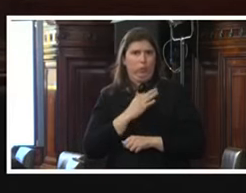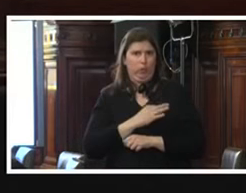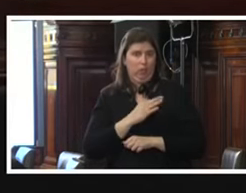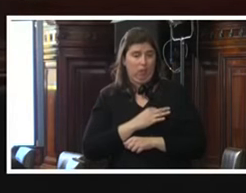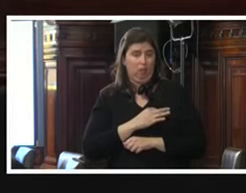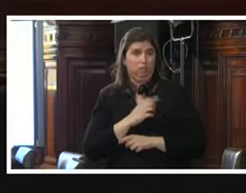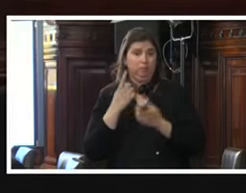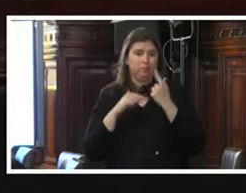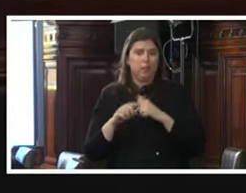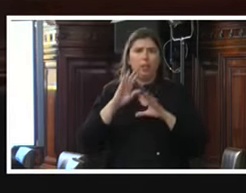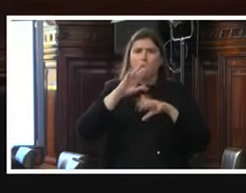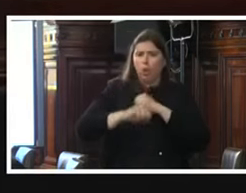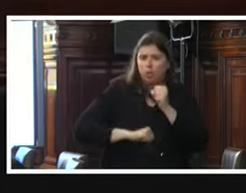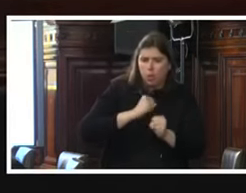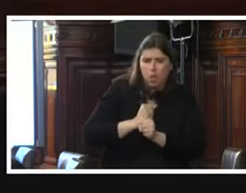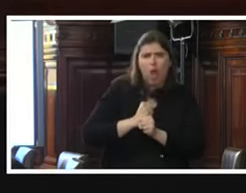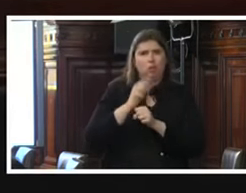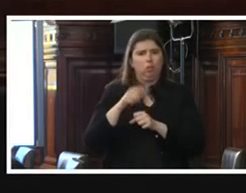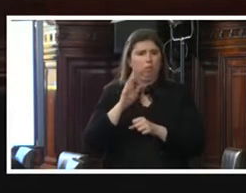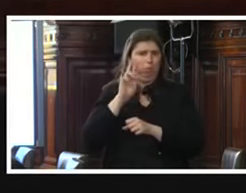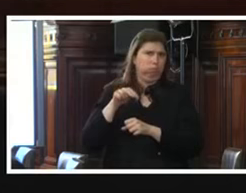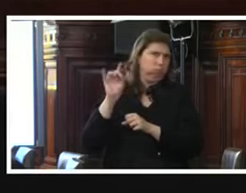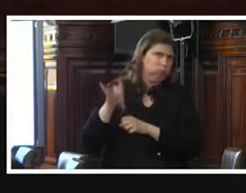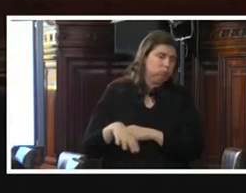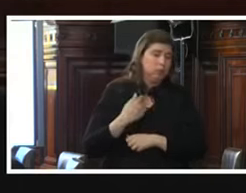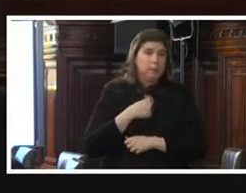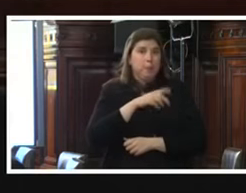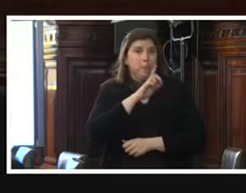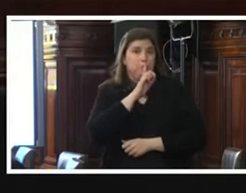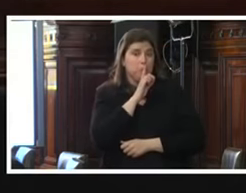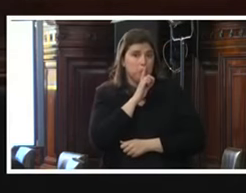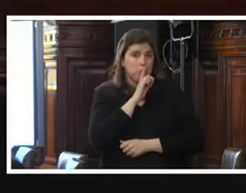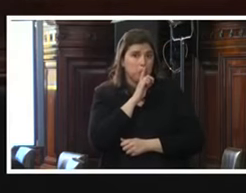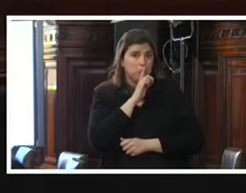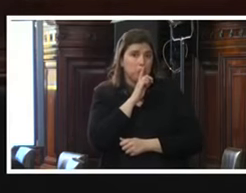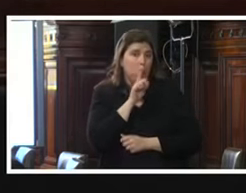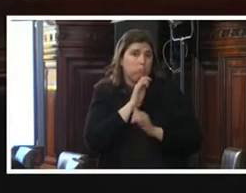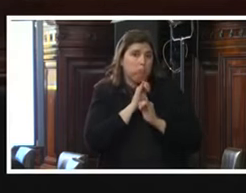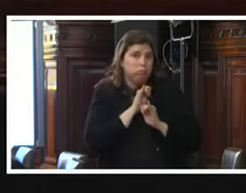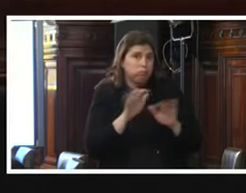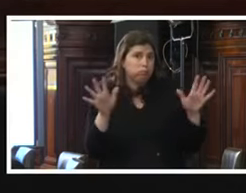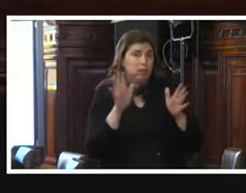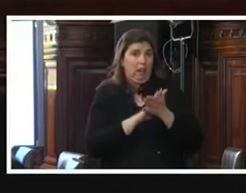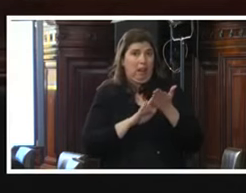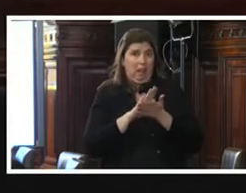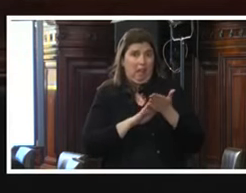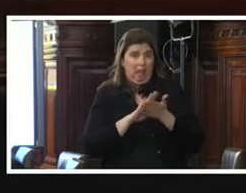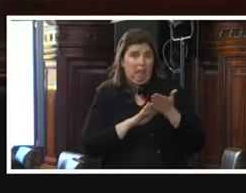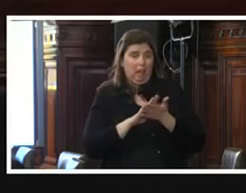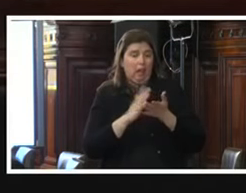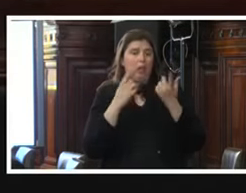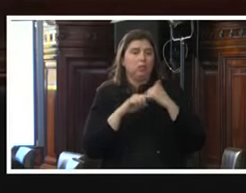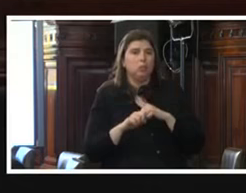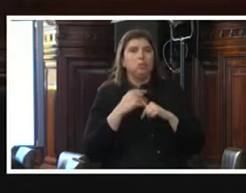todos estos años de las personas lg vete y el silencio como han mantenido al resultado en una enorme cantidad de necesidades